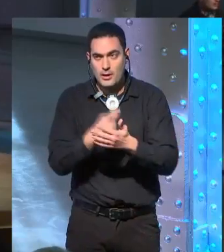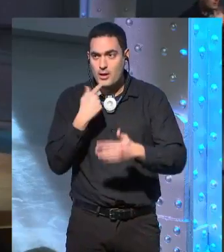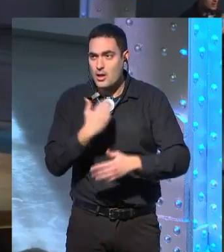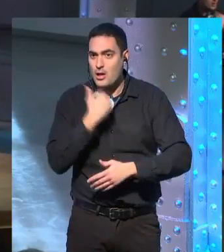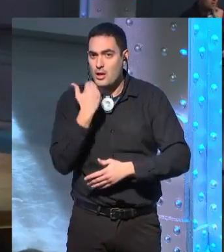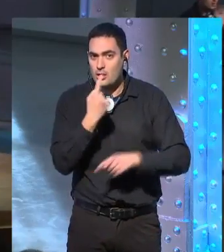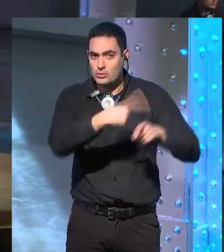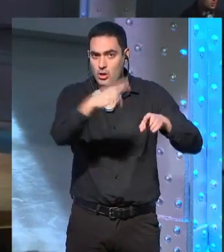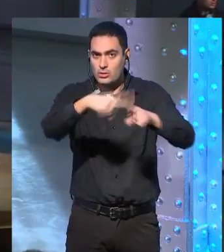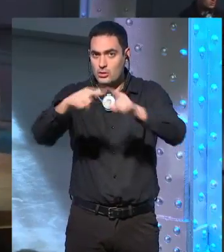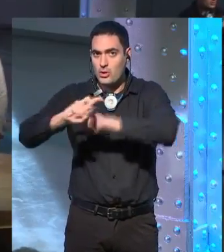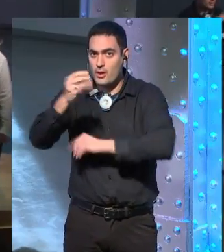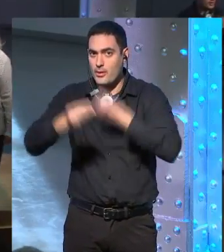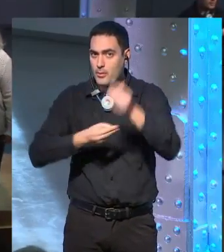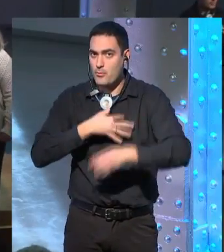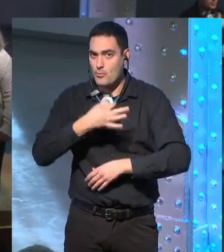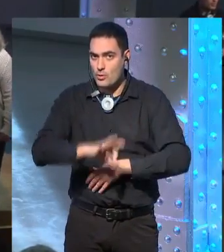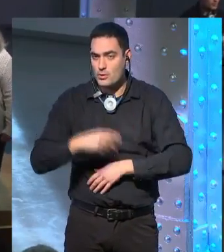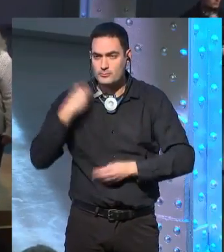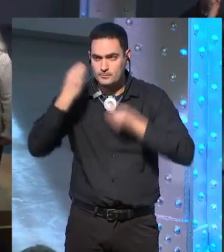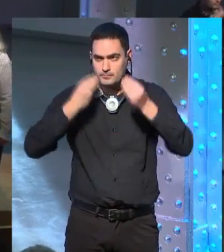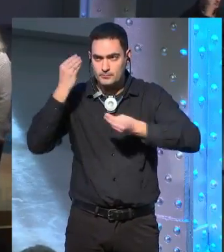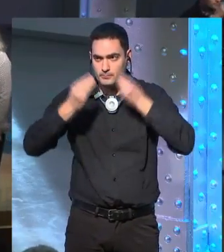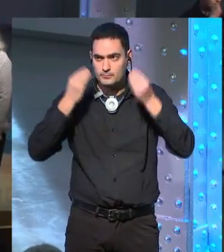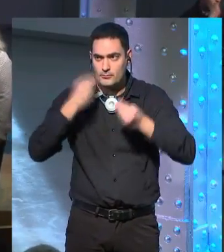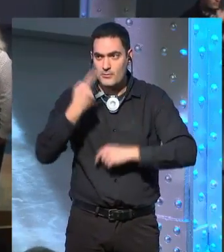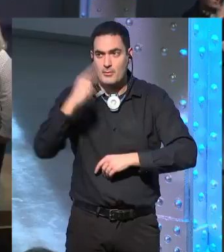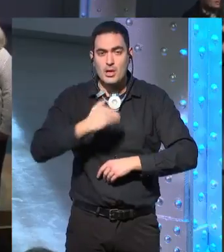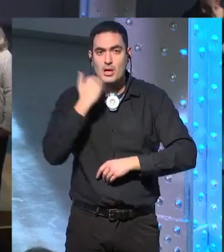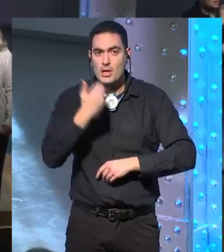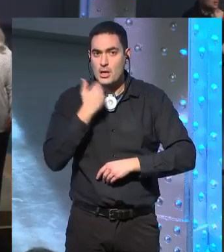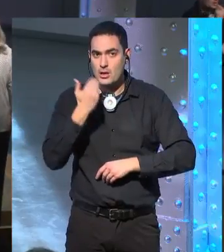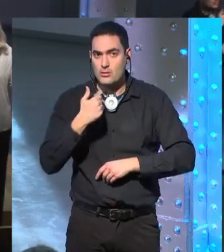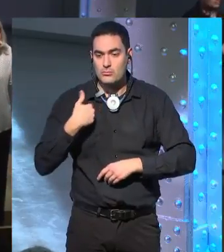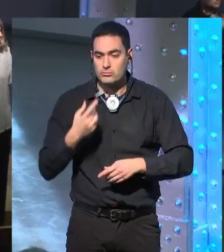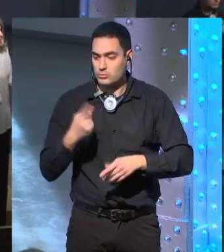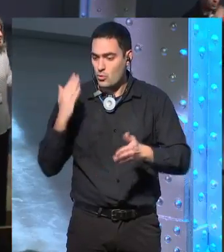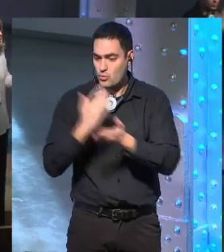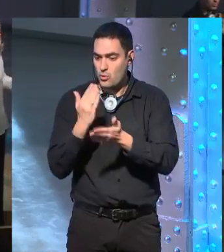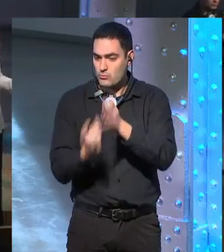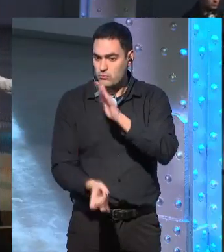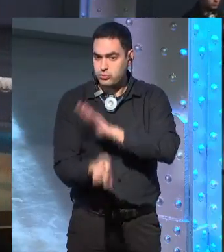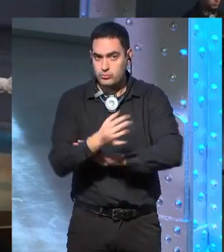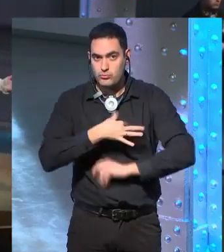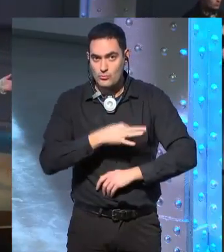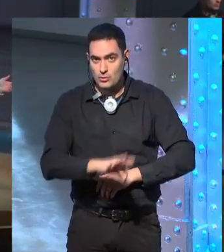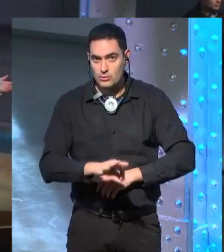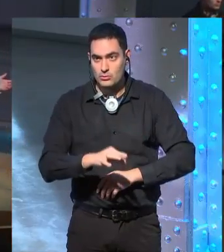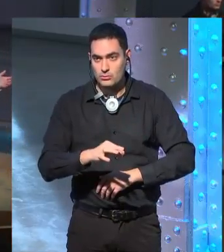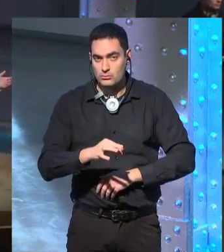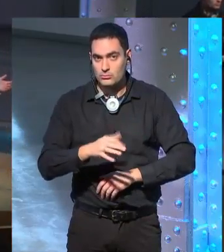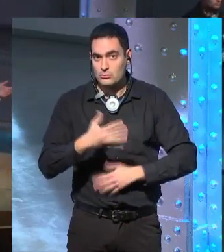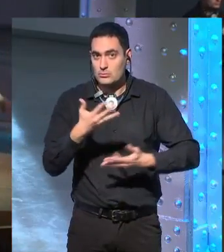hicieran otros las cosas? Porque y pensé que yo podía hacer también algo, y creé este curso.